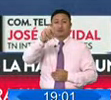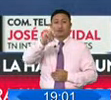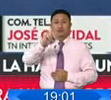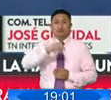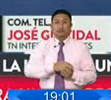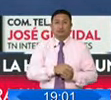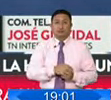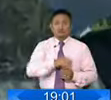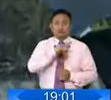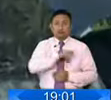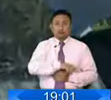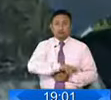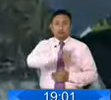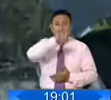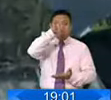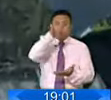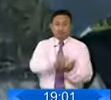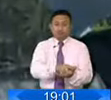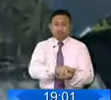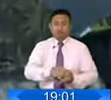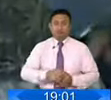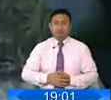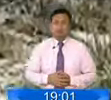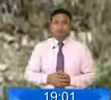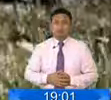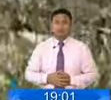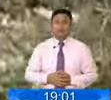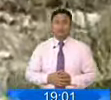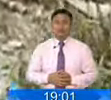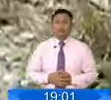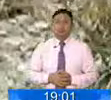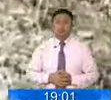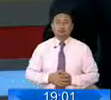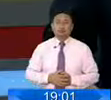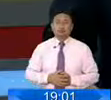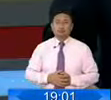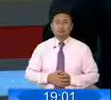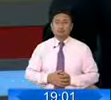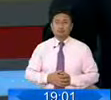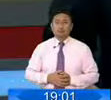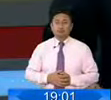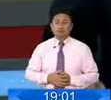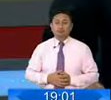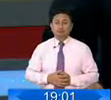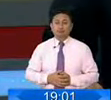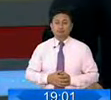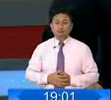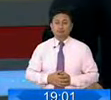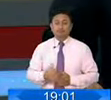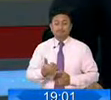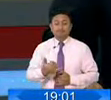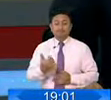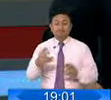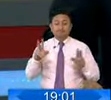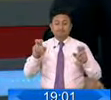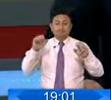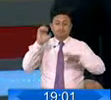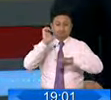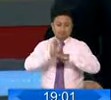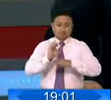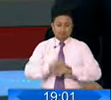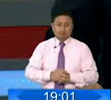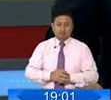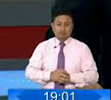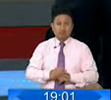isla. Con realización de Marco Ruiz, informó Andrés González. Revisamos temas nacionales. Mucha atención.